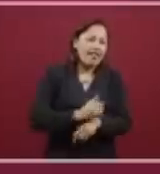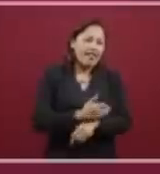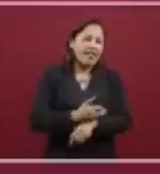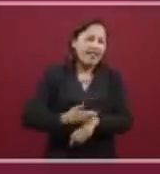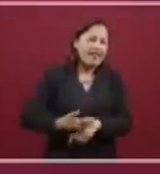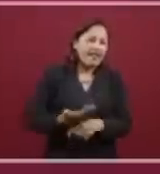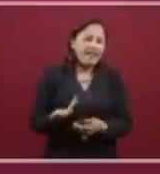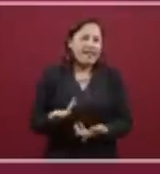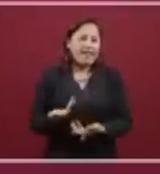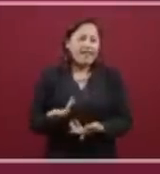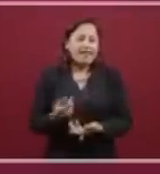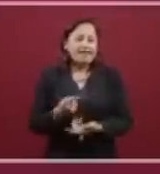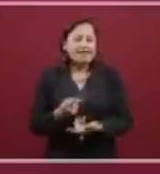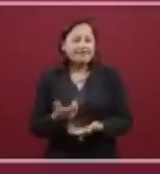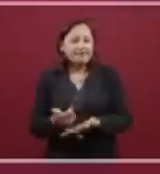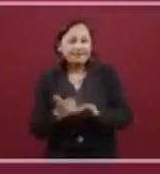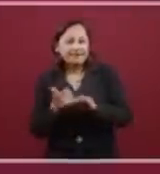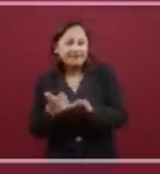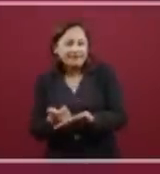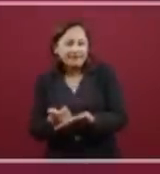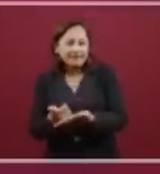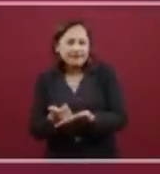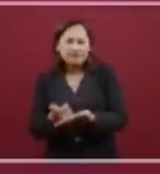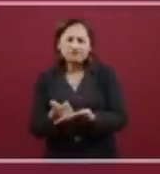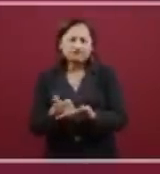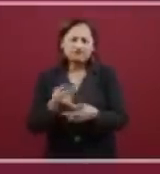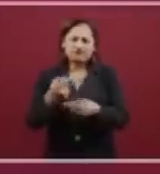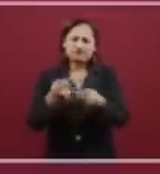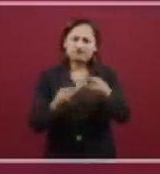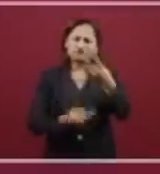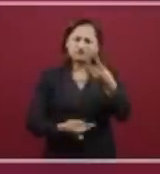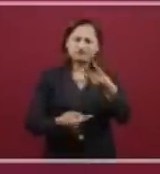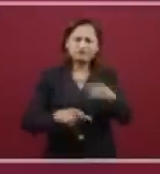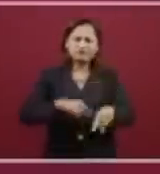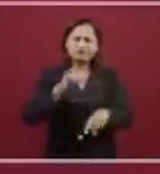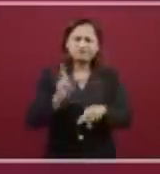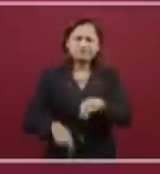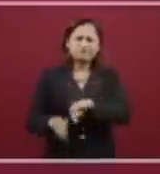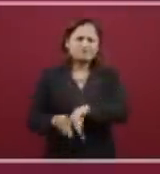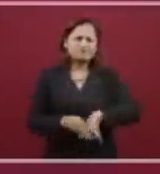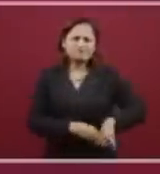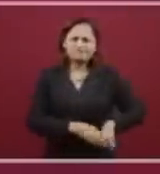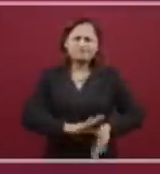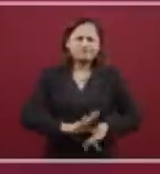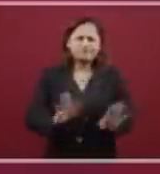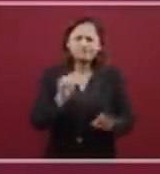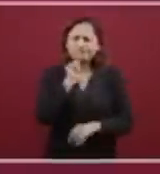nepotismo ninguna de esas lacras de la política